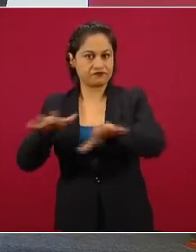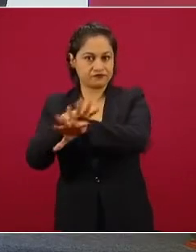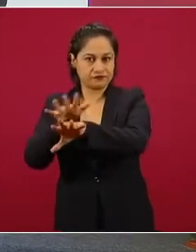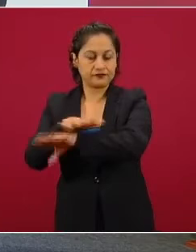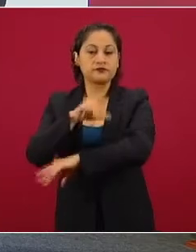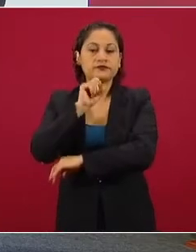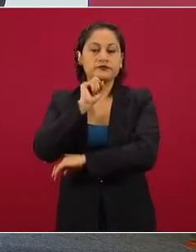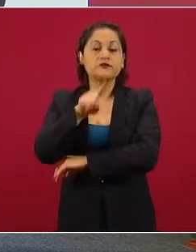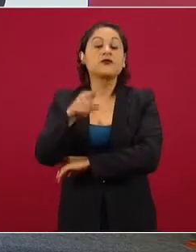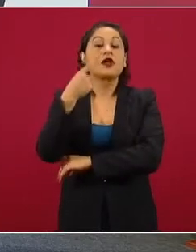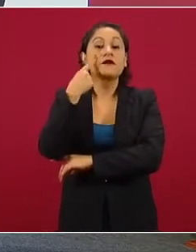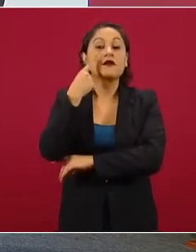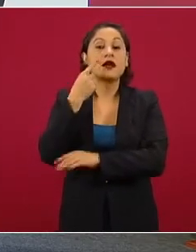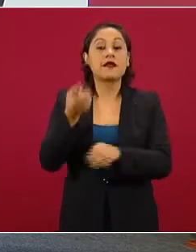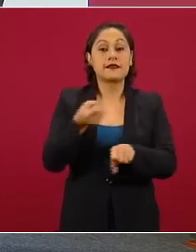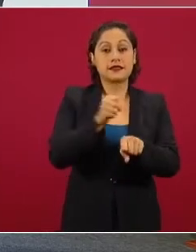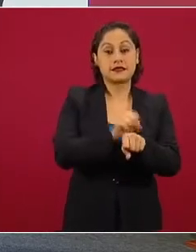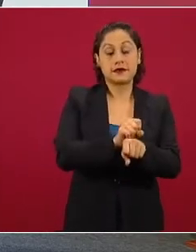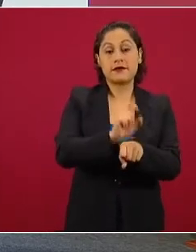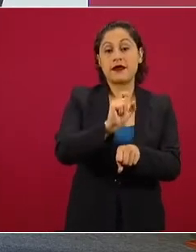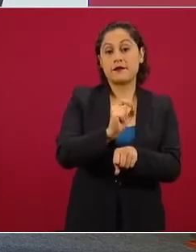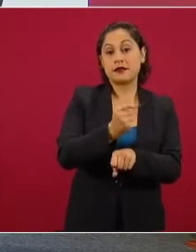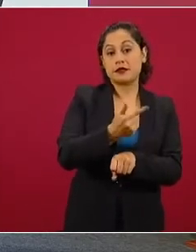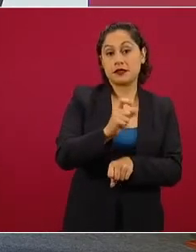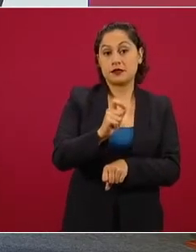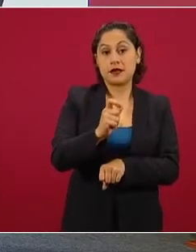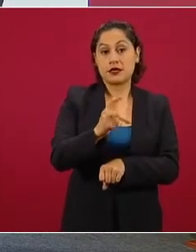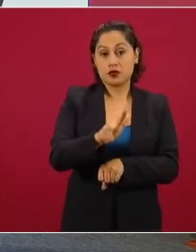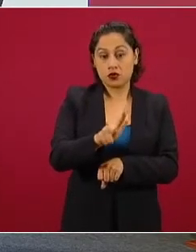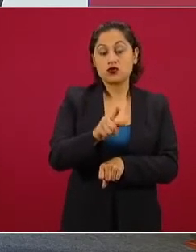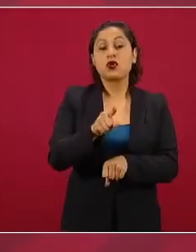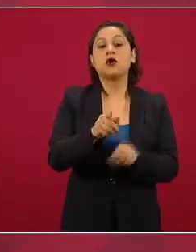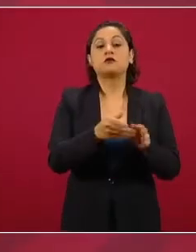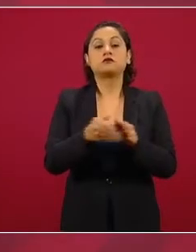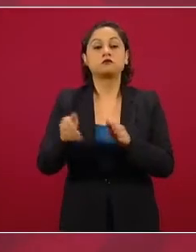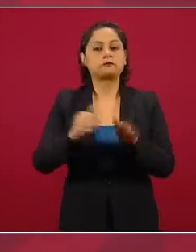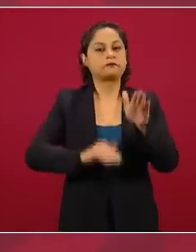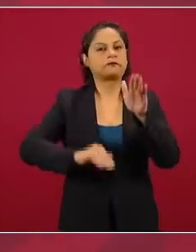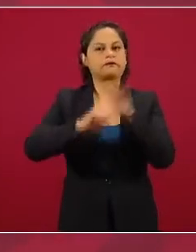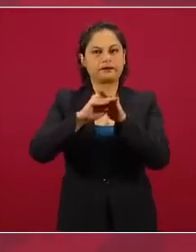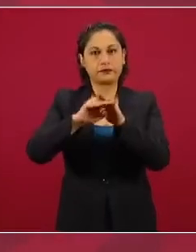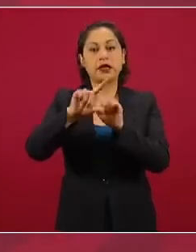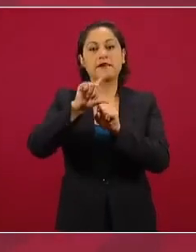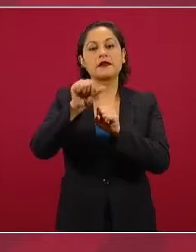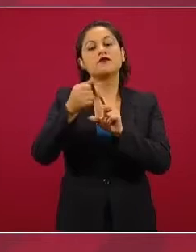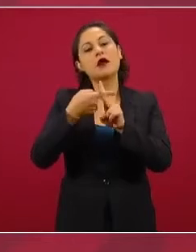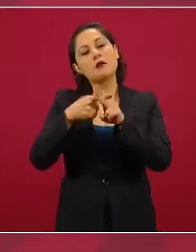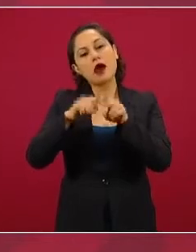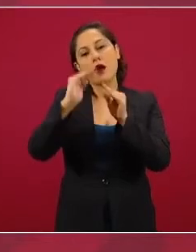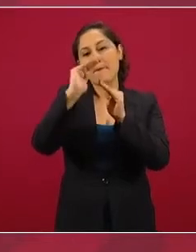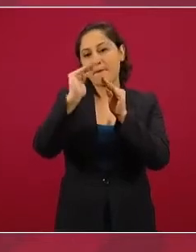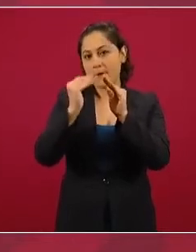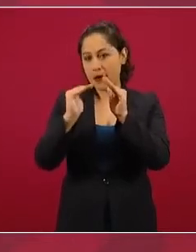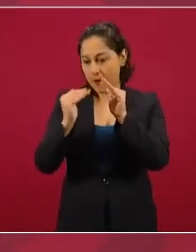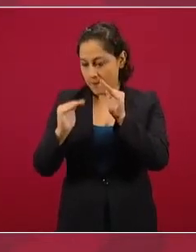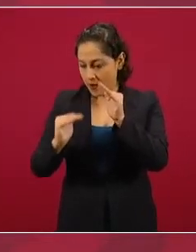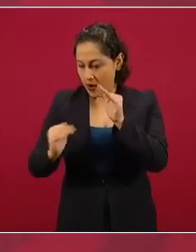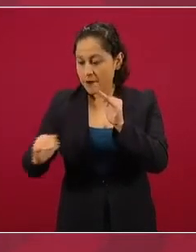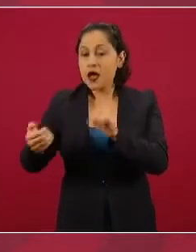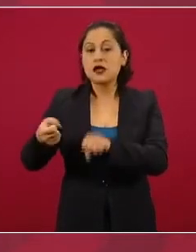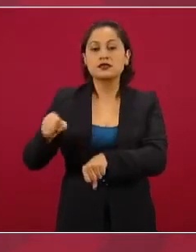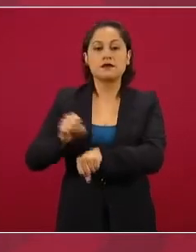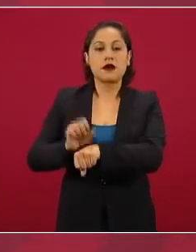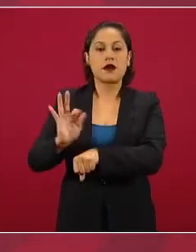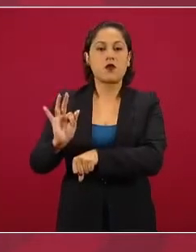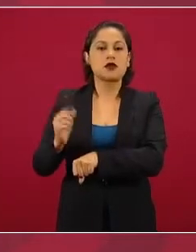a un punto máximo en la semana 27 y 28. Después tuvimos una reducción que ha sido sostenida hasta la semana